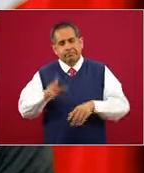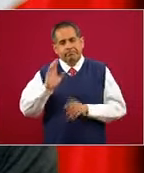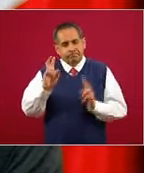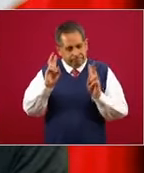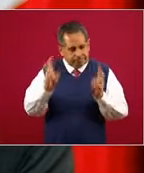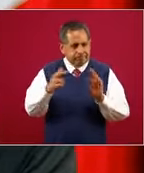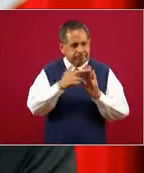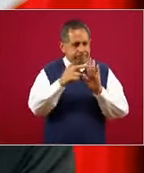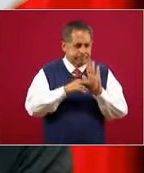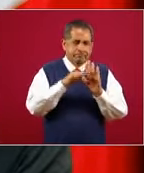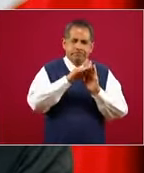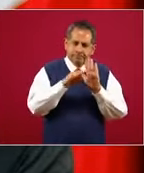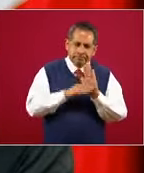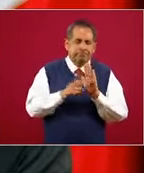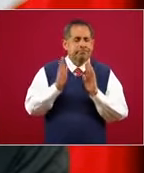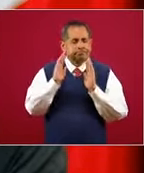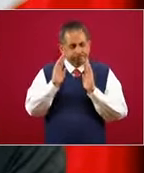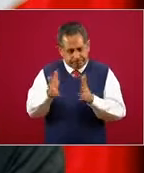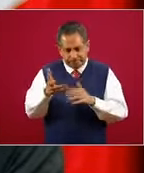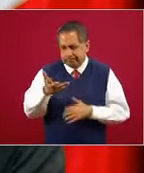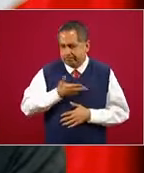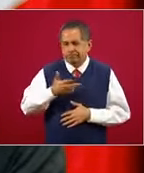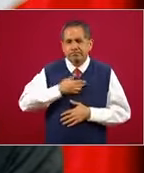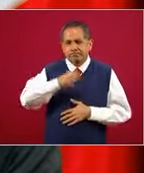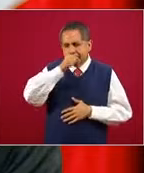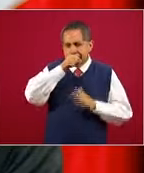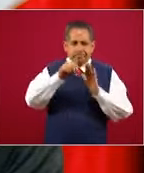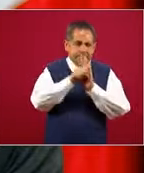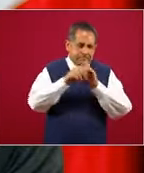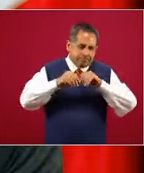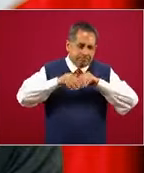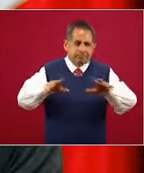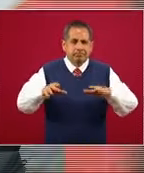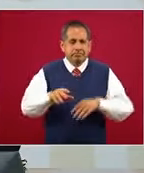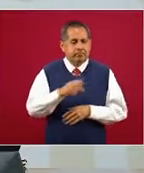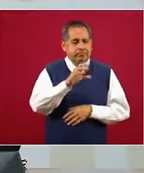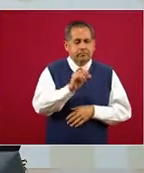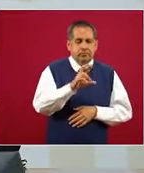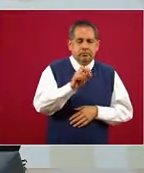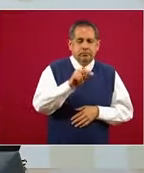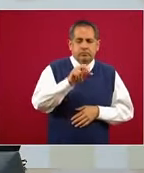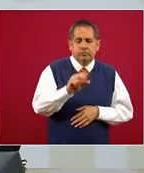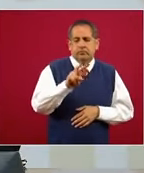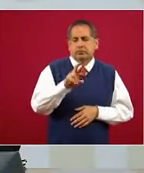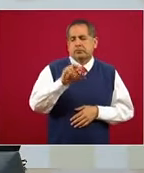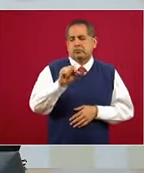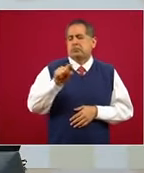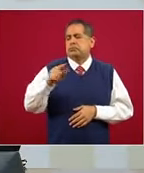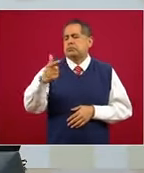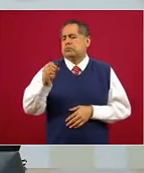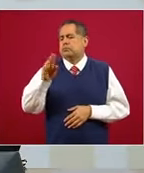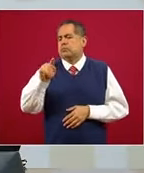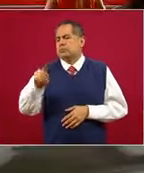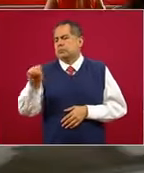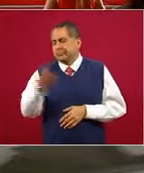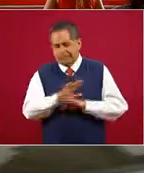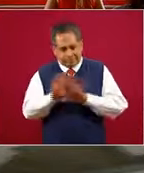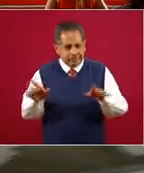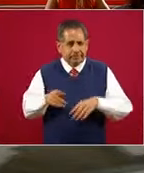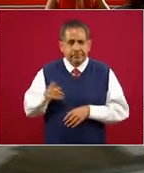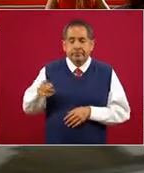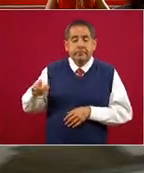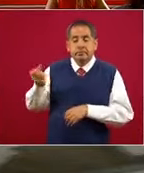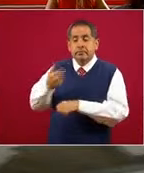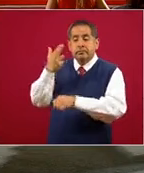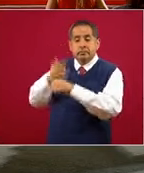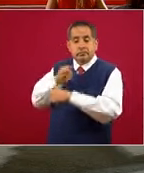Hay lineamientos que están publicados en el sitio coronavirus.gov.mx, hay acuerdos del secretario de